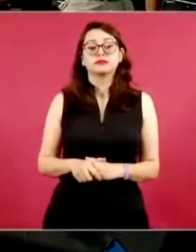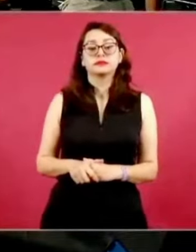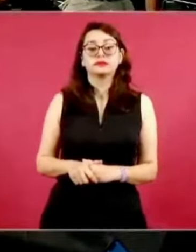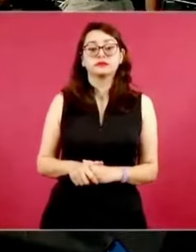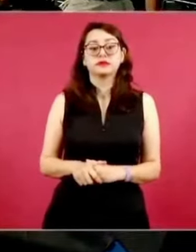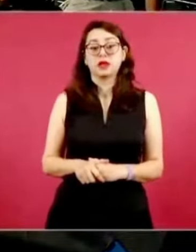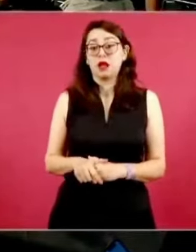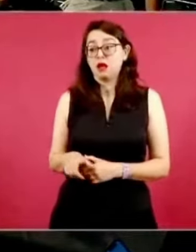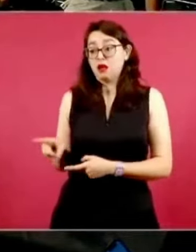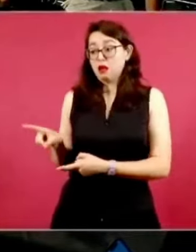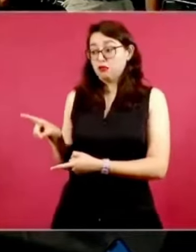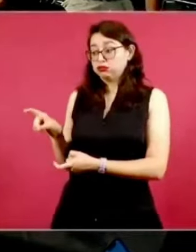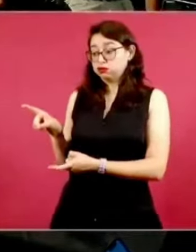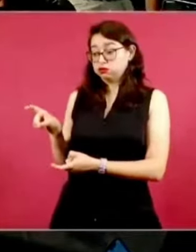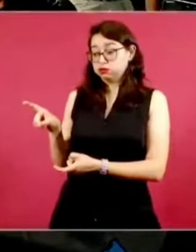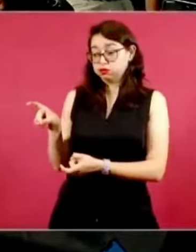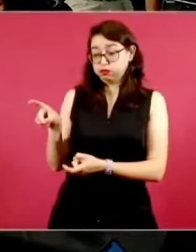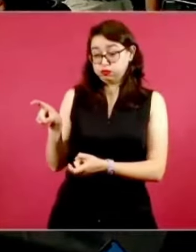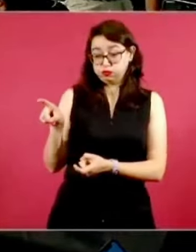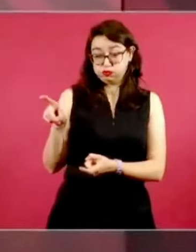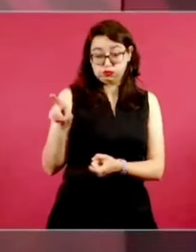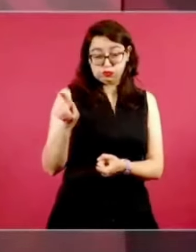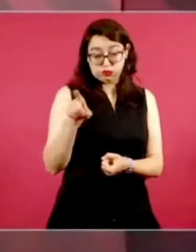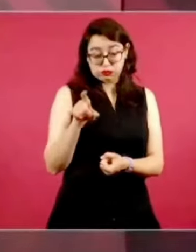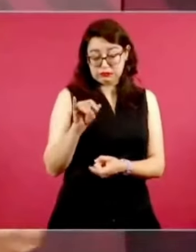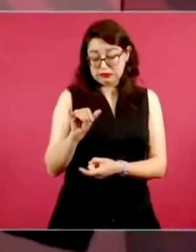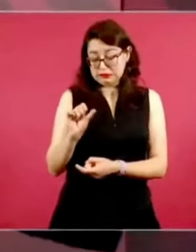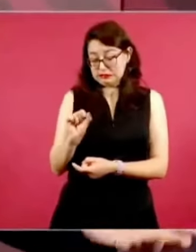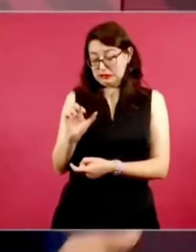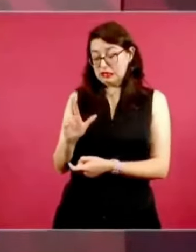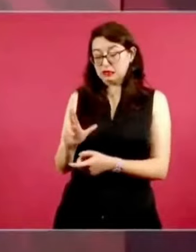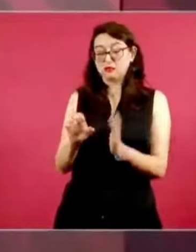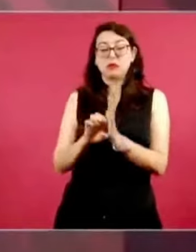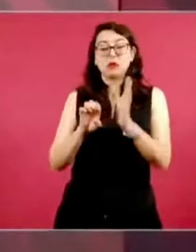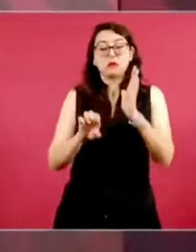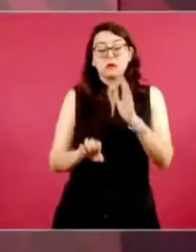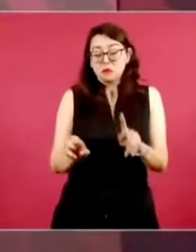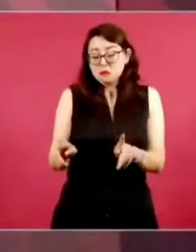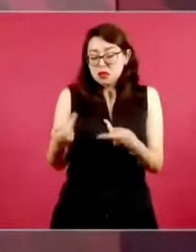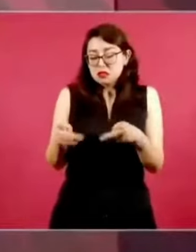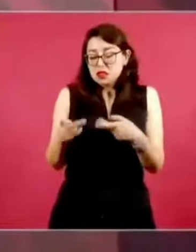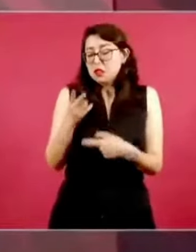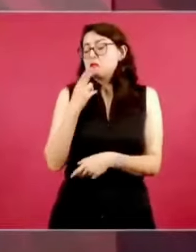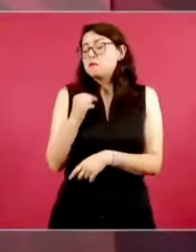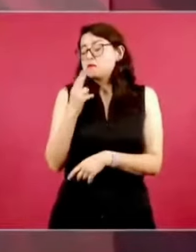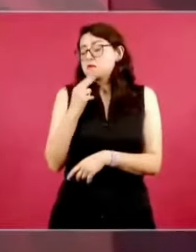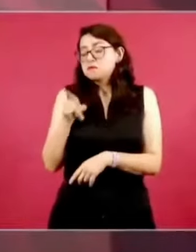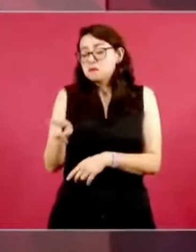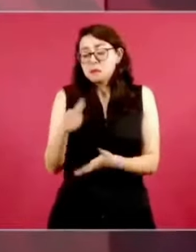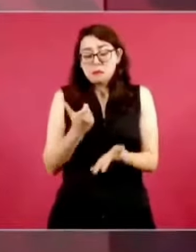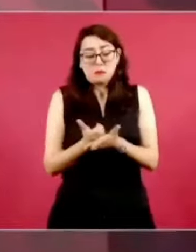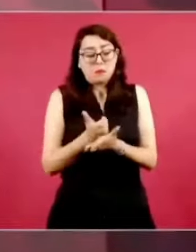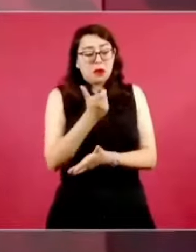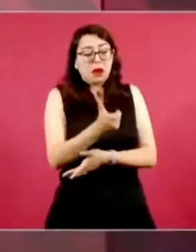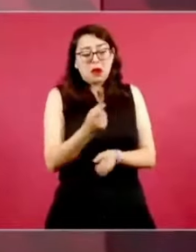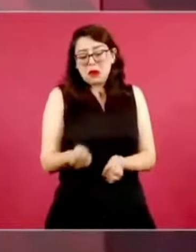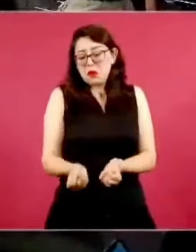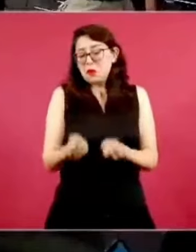cuánto este podía pagar un comerciante ambulante si lo que